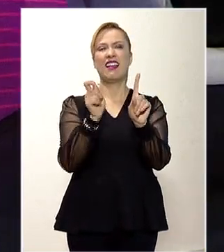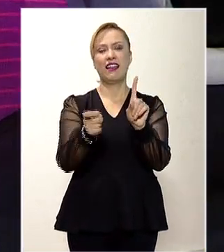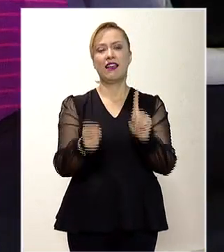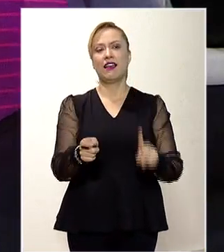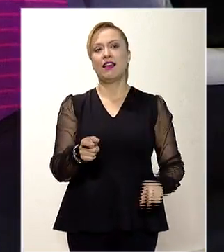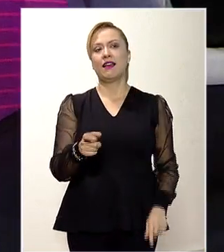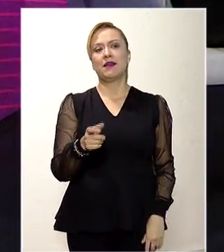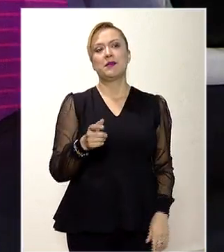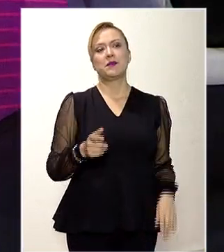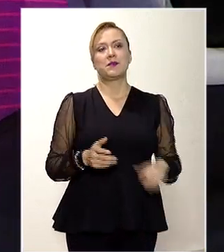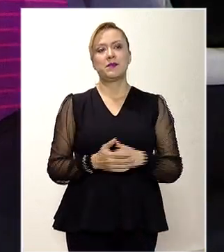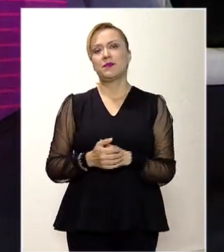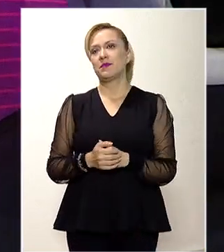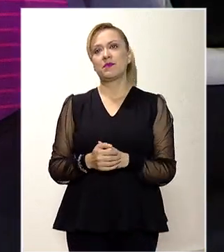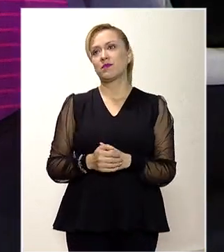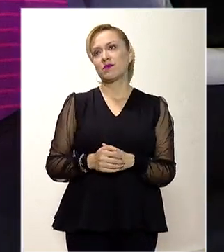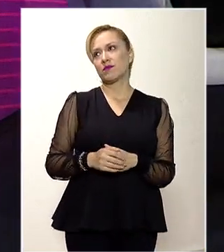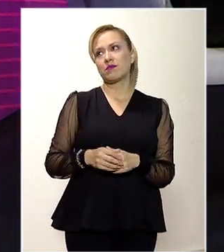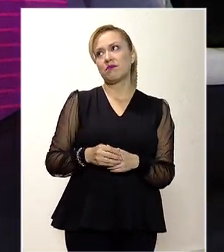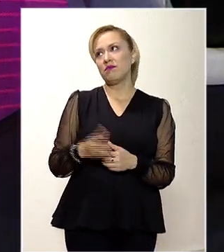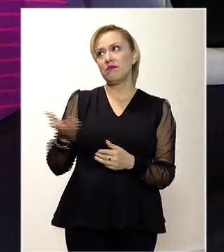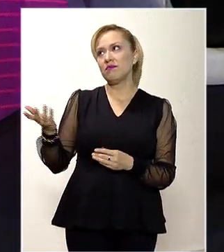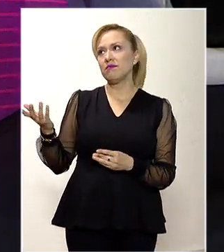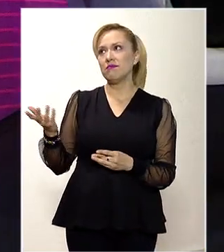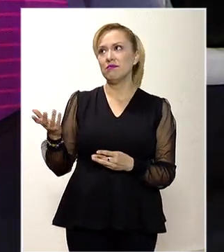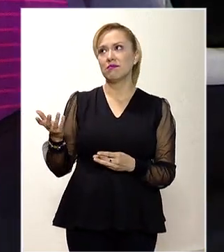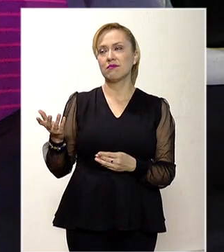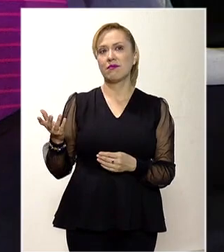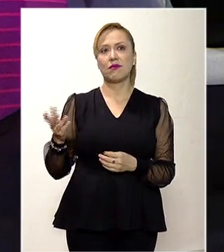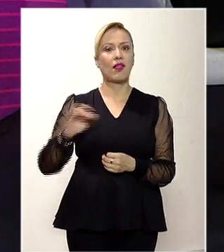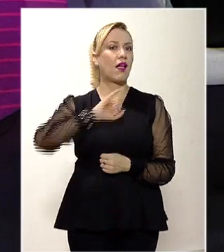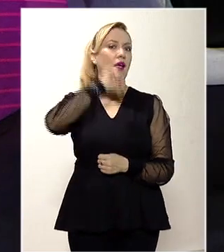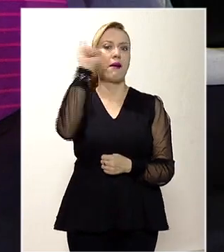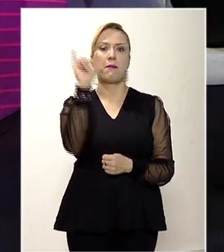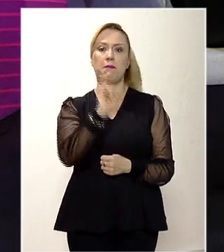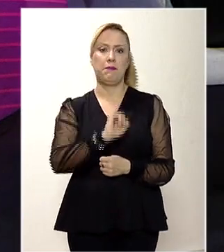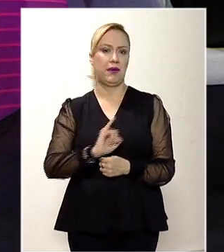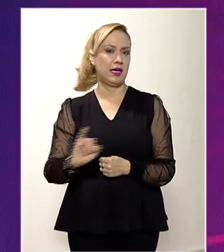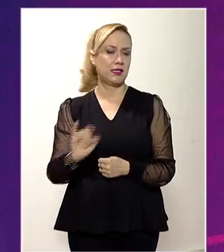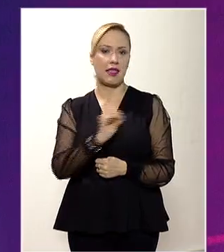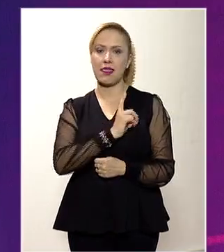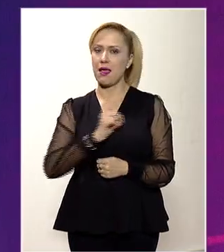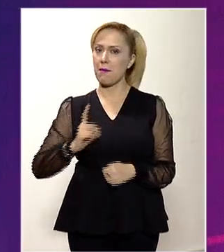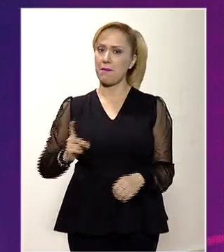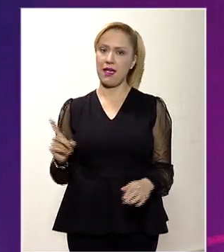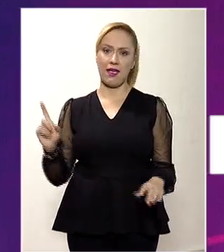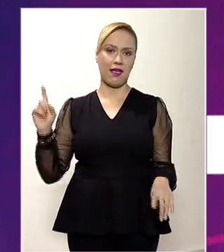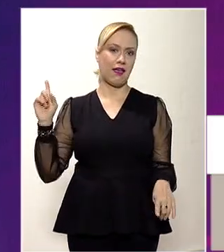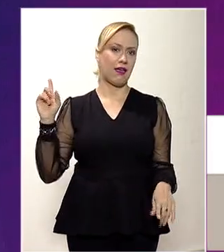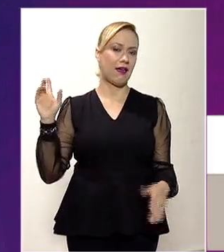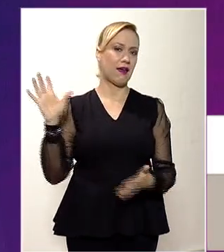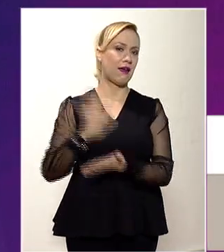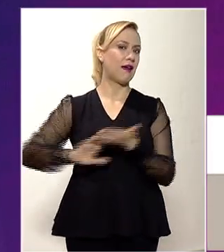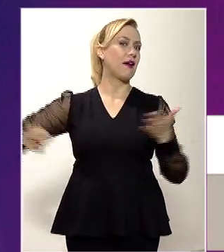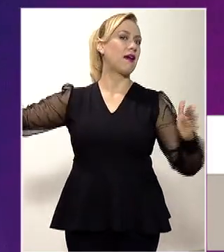principio nunca, pues, o sea, en teoría nunca tendría que suspenderse, ¿no? Hasta en contra de otros.